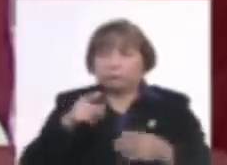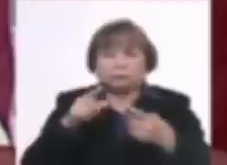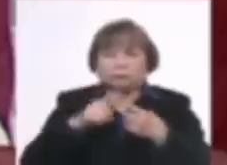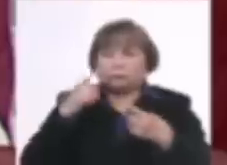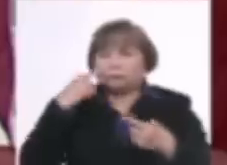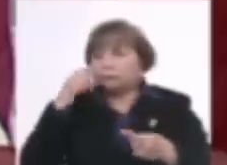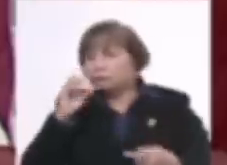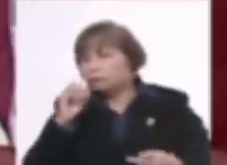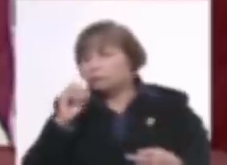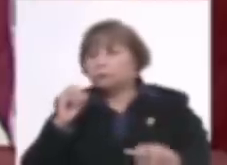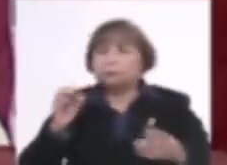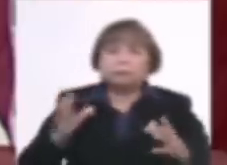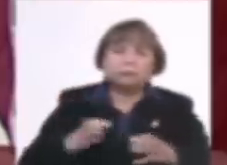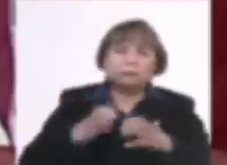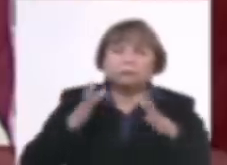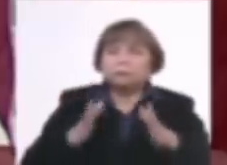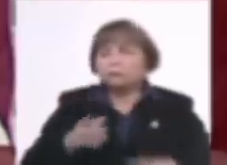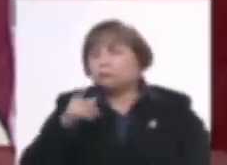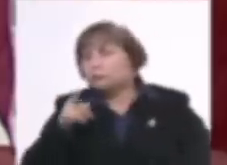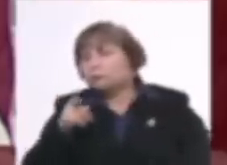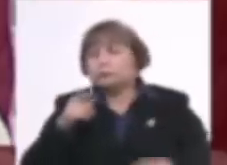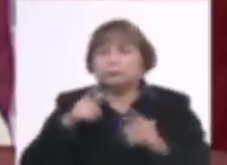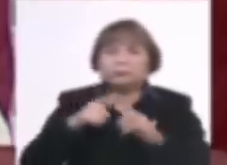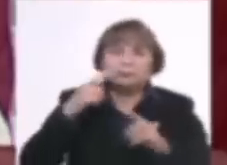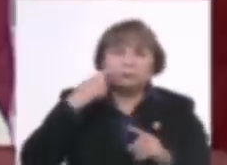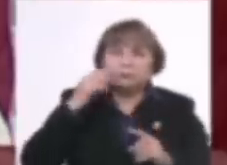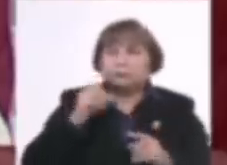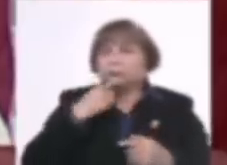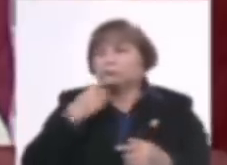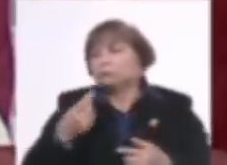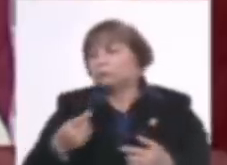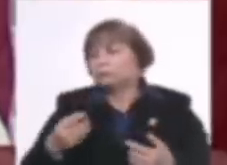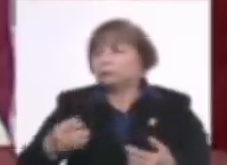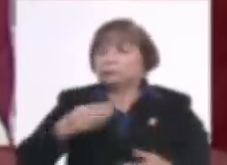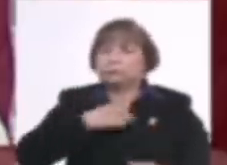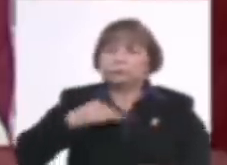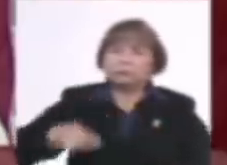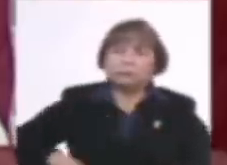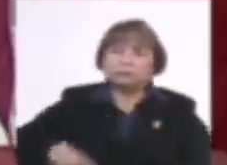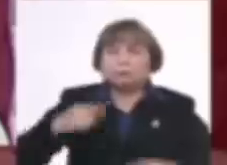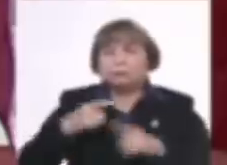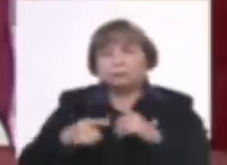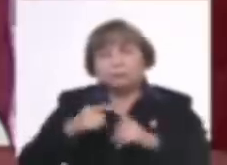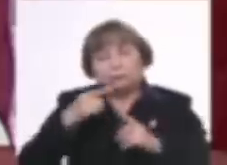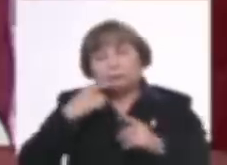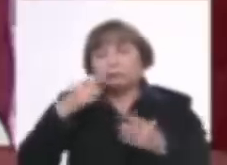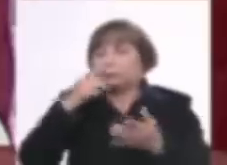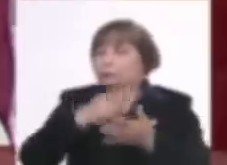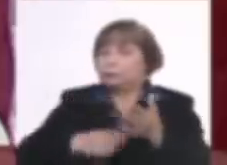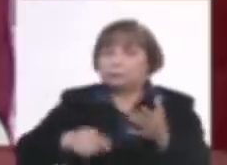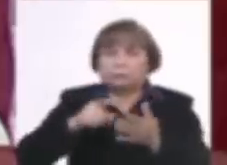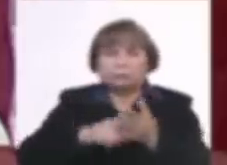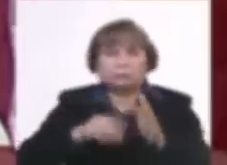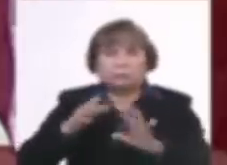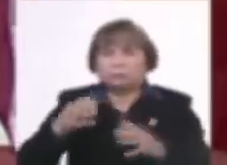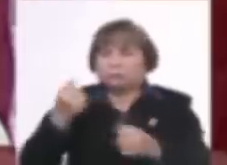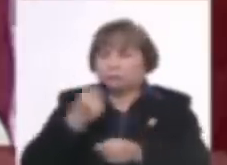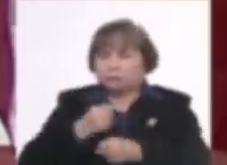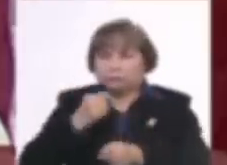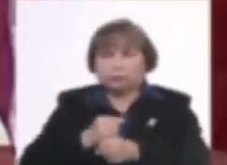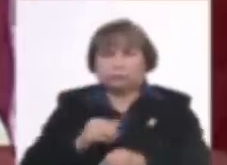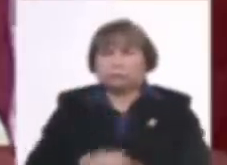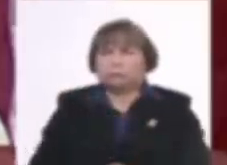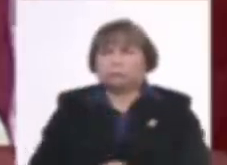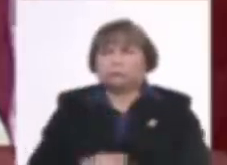tío es congresista, tu tío es ministro, tu primo es... y te niegan esa facultad de